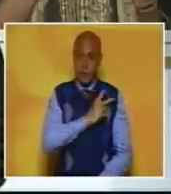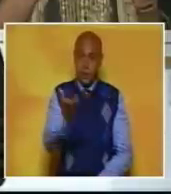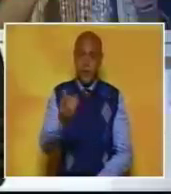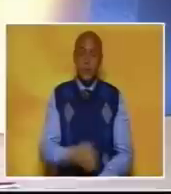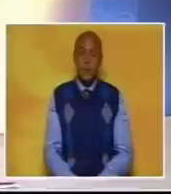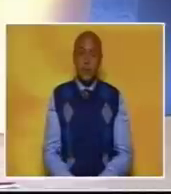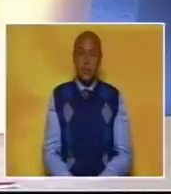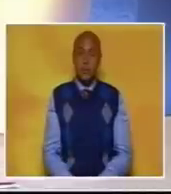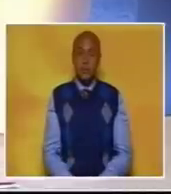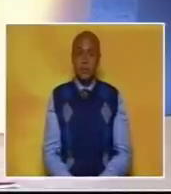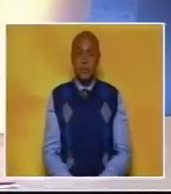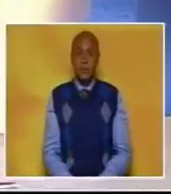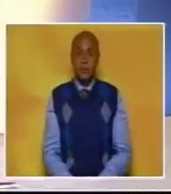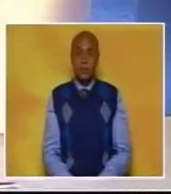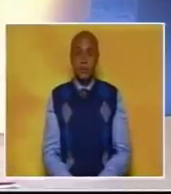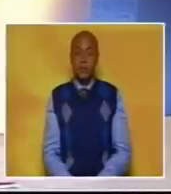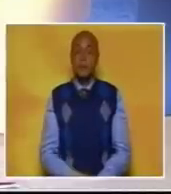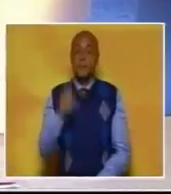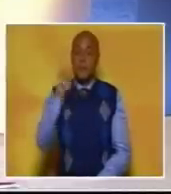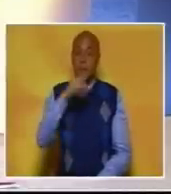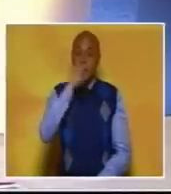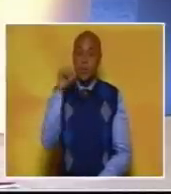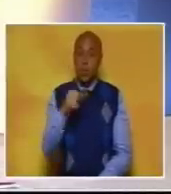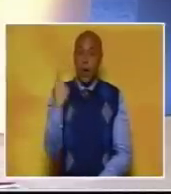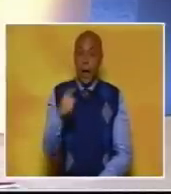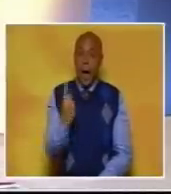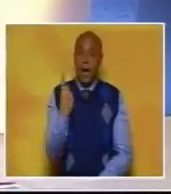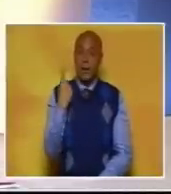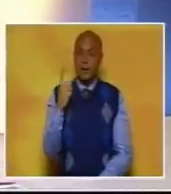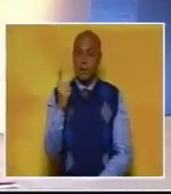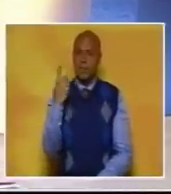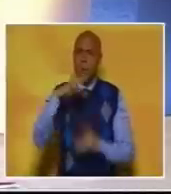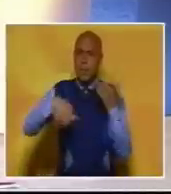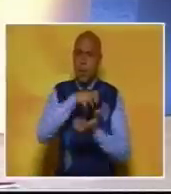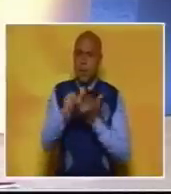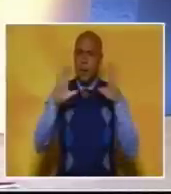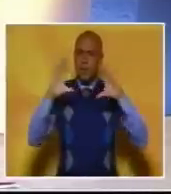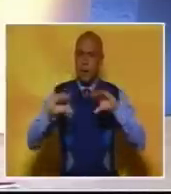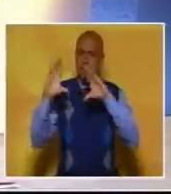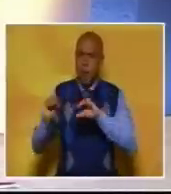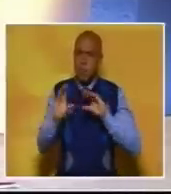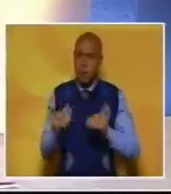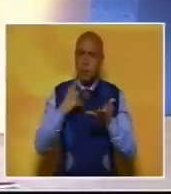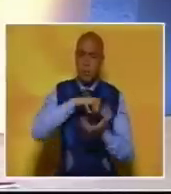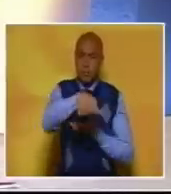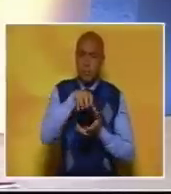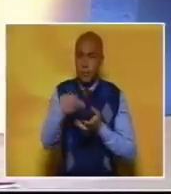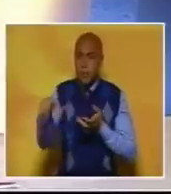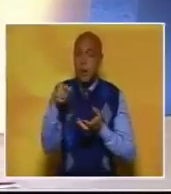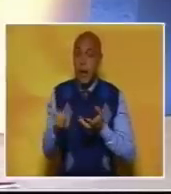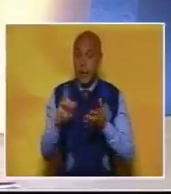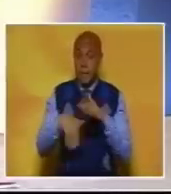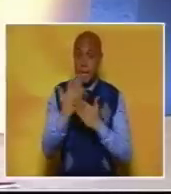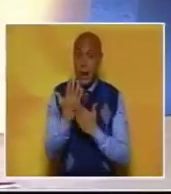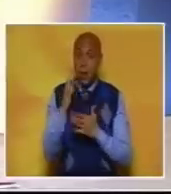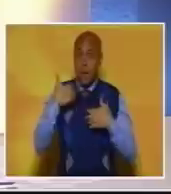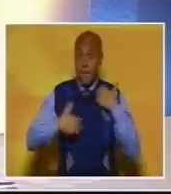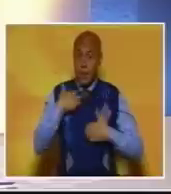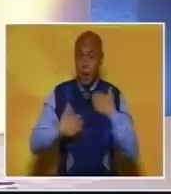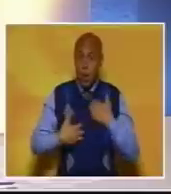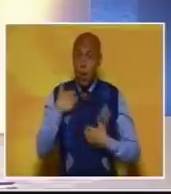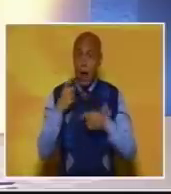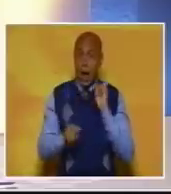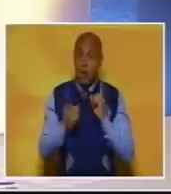Venevisión. En el estado Zulia se registraron múltiples fallas eléctricas en distintos municipios de la entidad. En la madrugada de este miércoles,